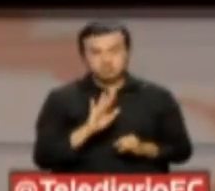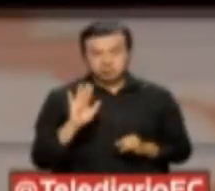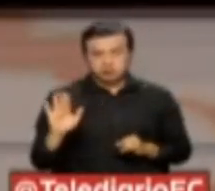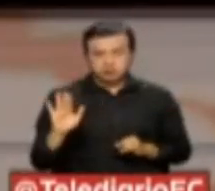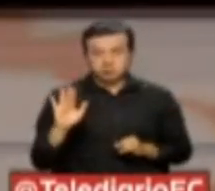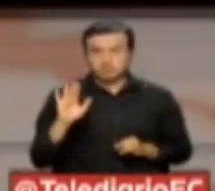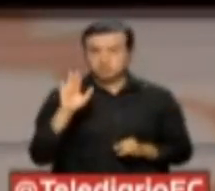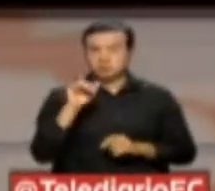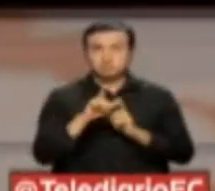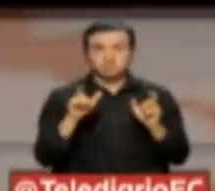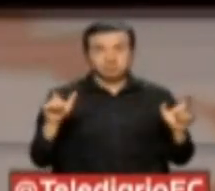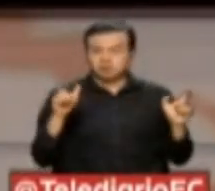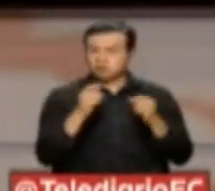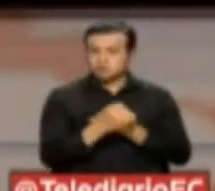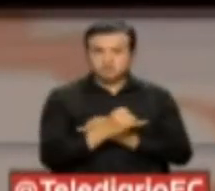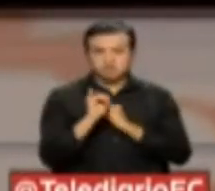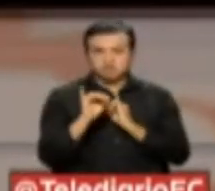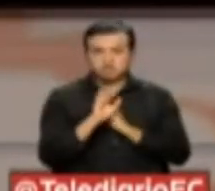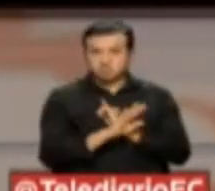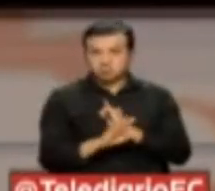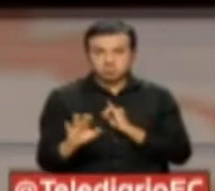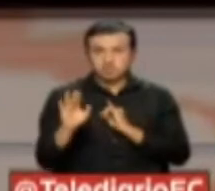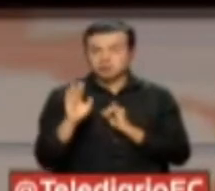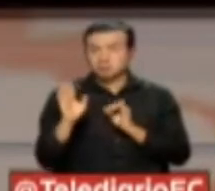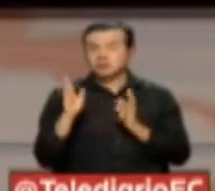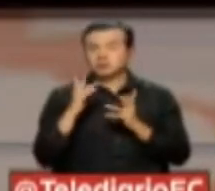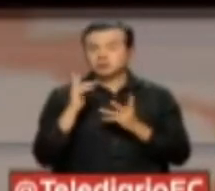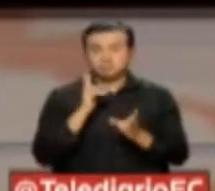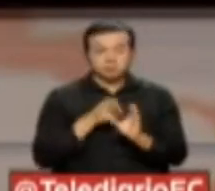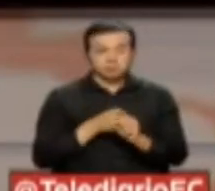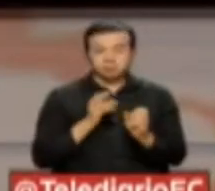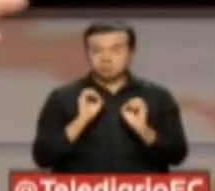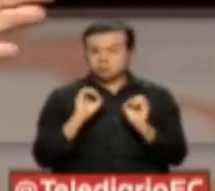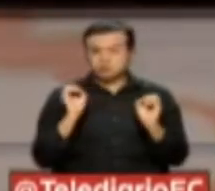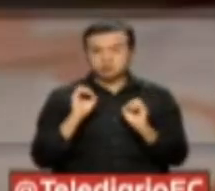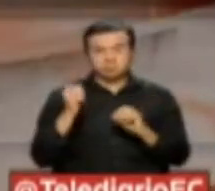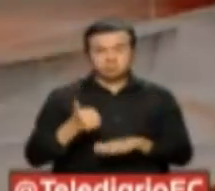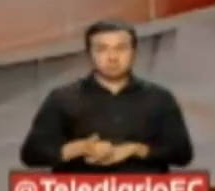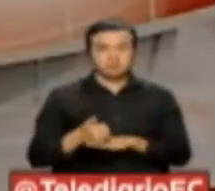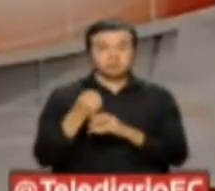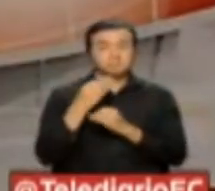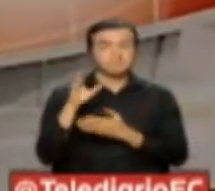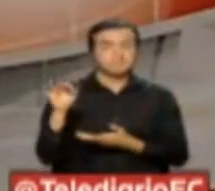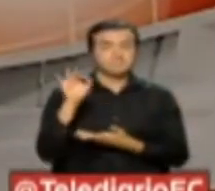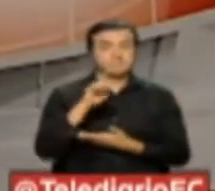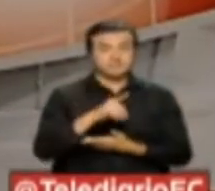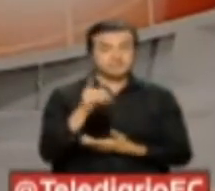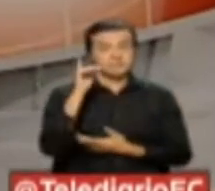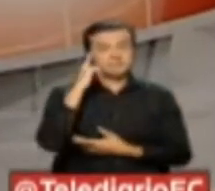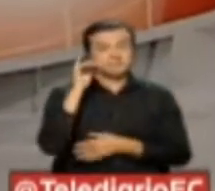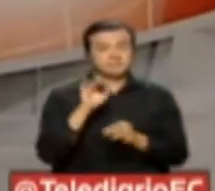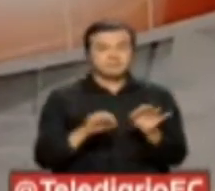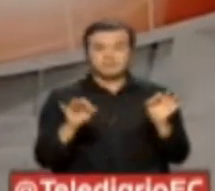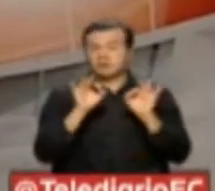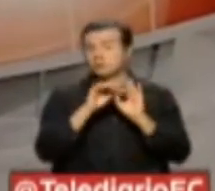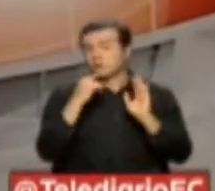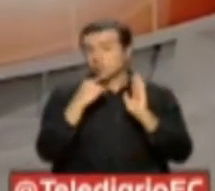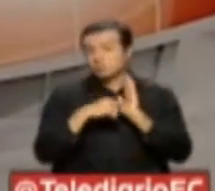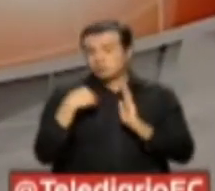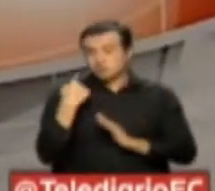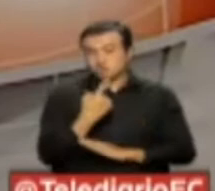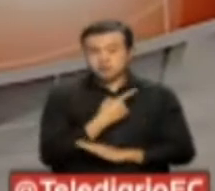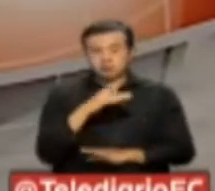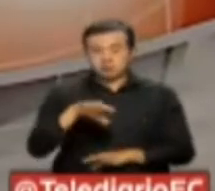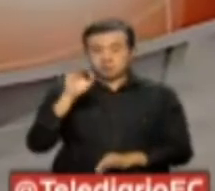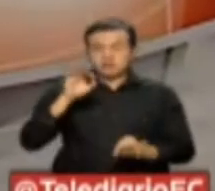cumplimiento de sus funciones es independiente sin ninguna participación del poder que le designó eso es muy importante por ejemplo nosotros somos